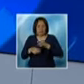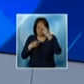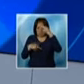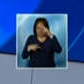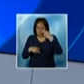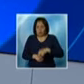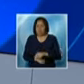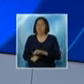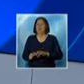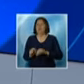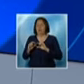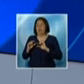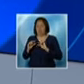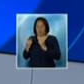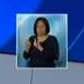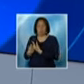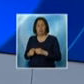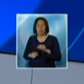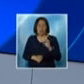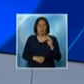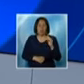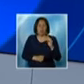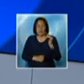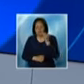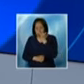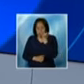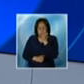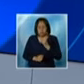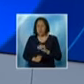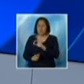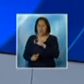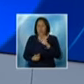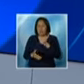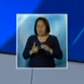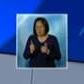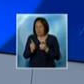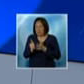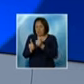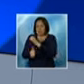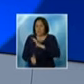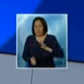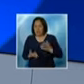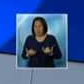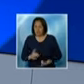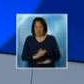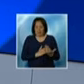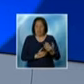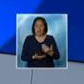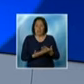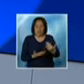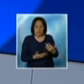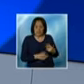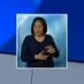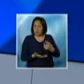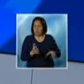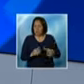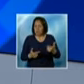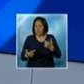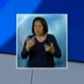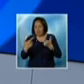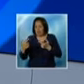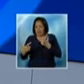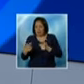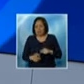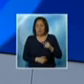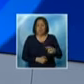un equipo de 90, fue testigo en exclusiva de una intensa persecución en el Callao esta madrugada. Minutos antes de todo esto se produjo una balacera en